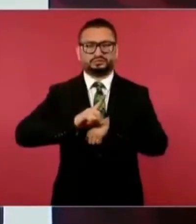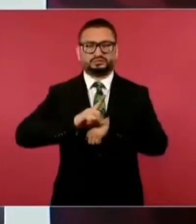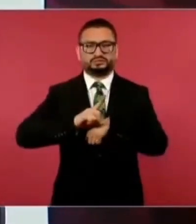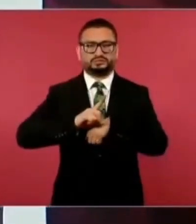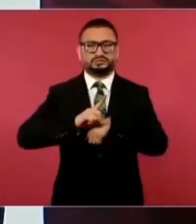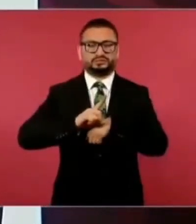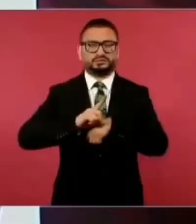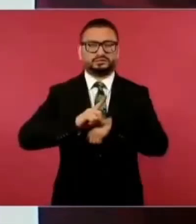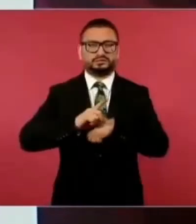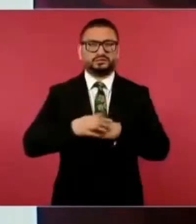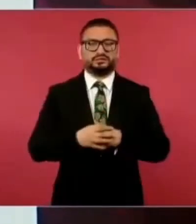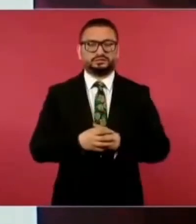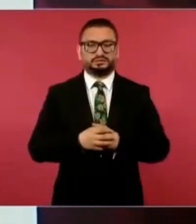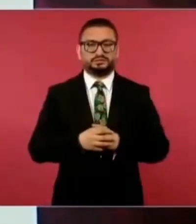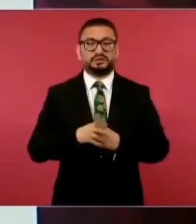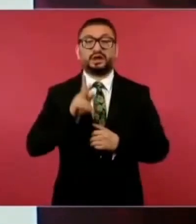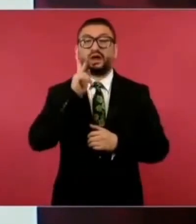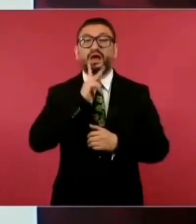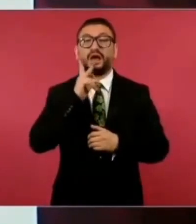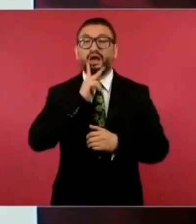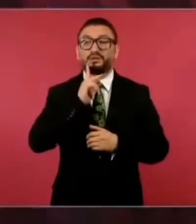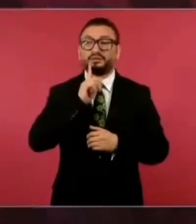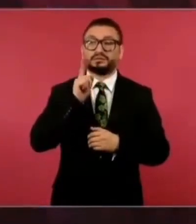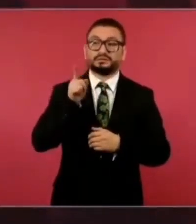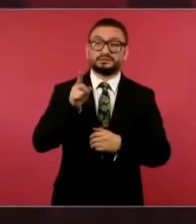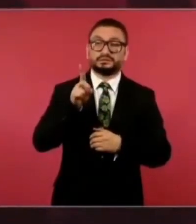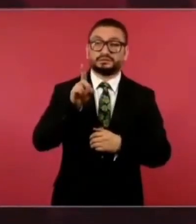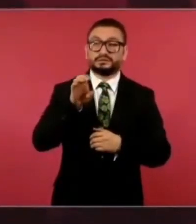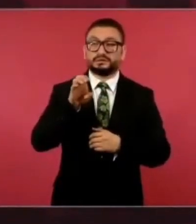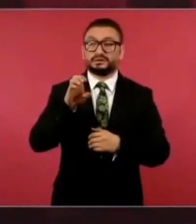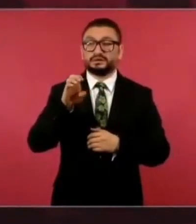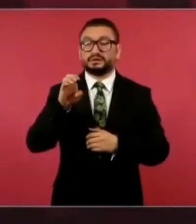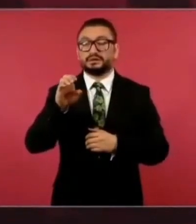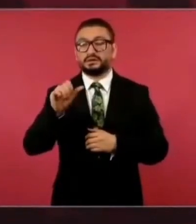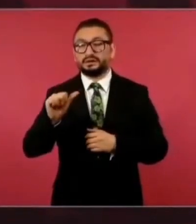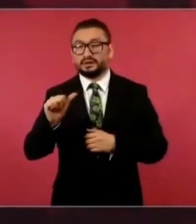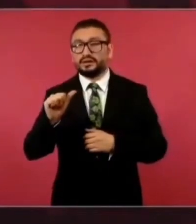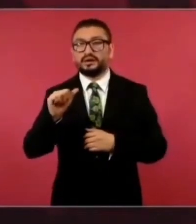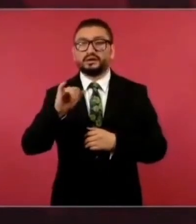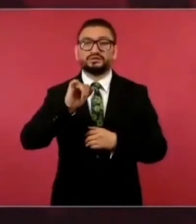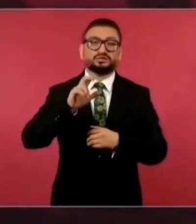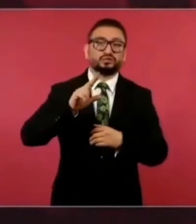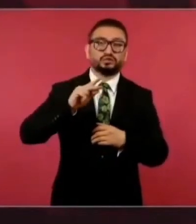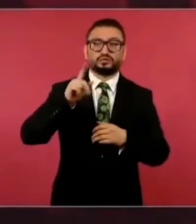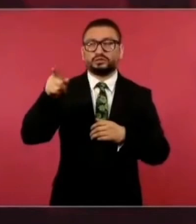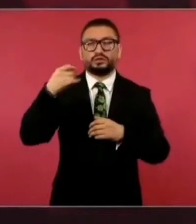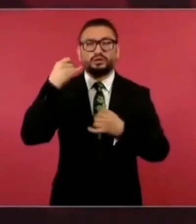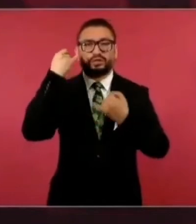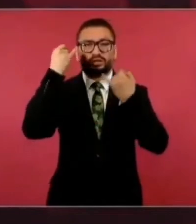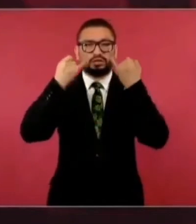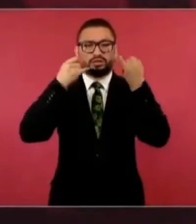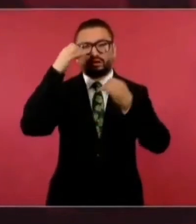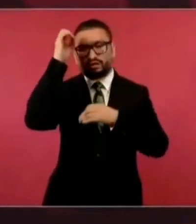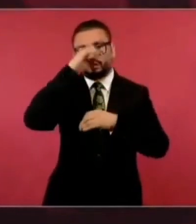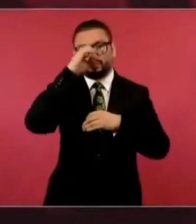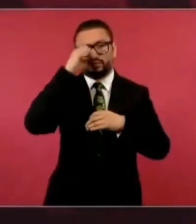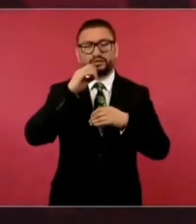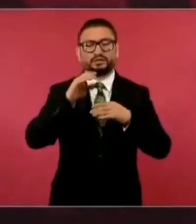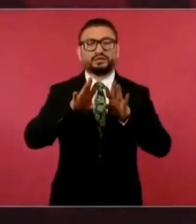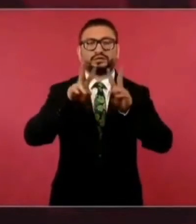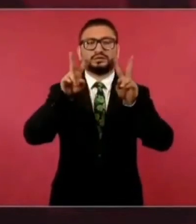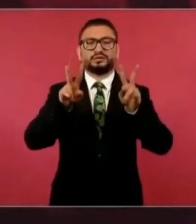que había que ver si fue la DEA, ya estaban opinando acerca de la